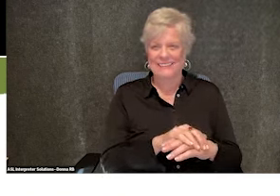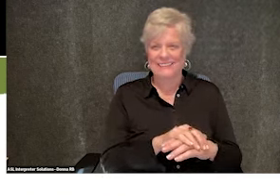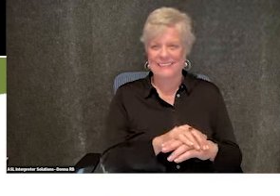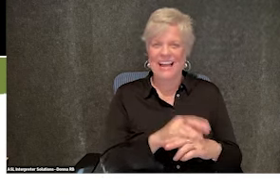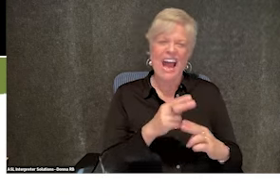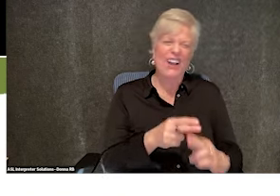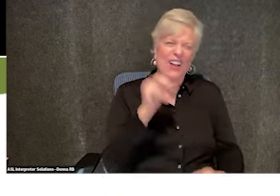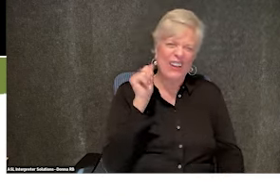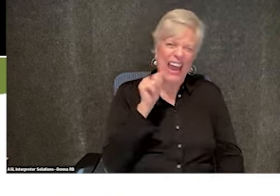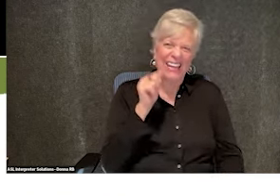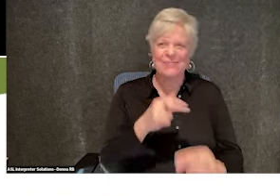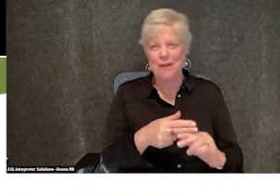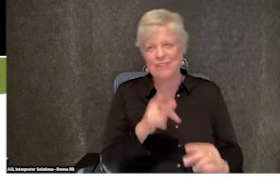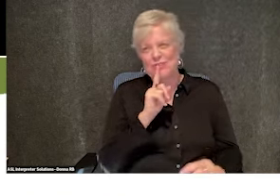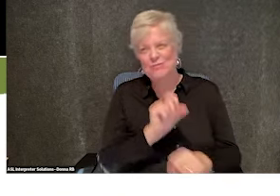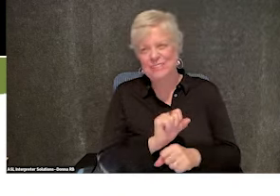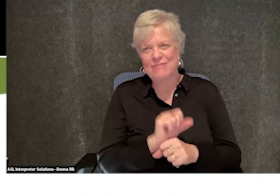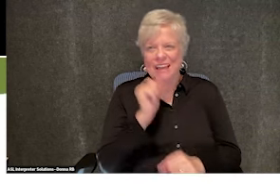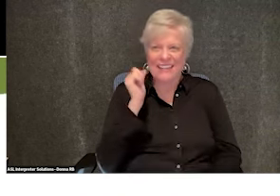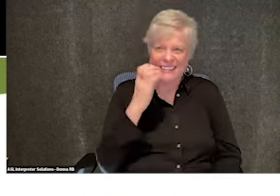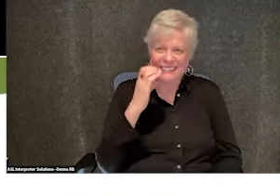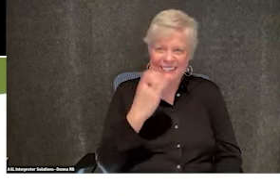ella y él, que eran como los